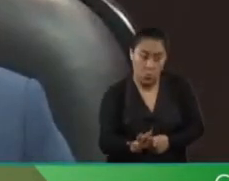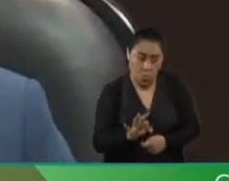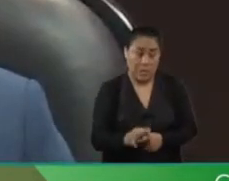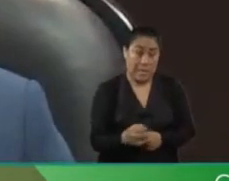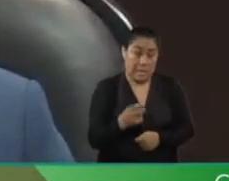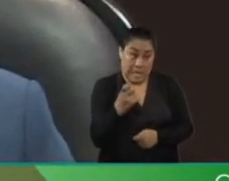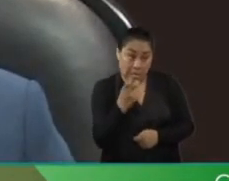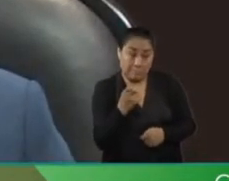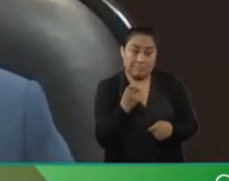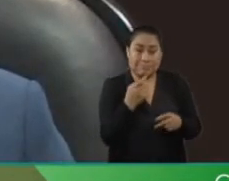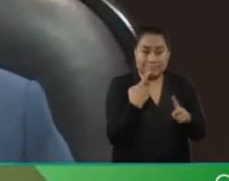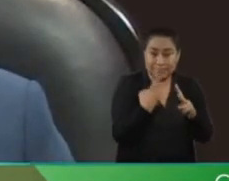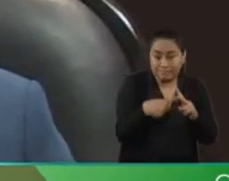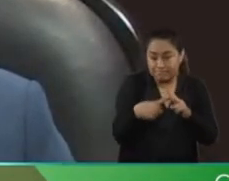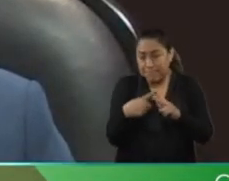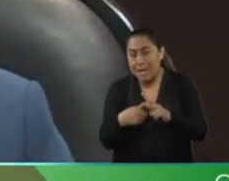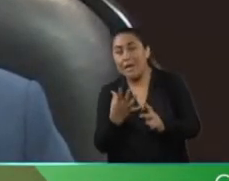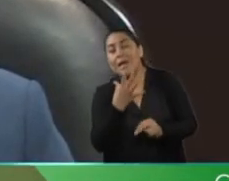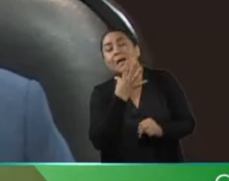solo estadísticas.